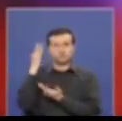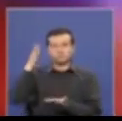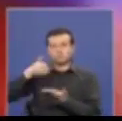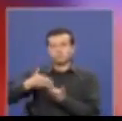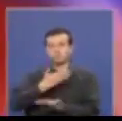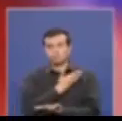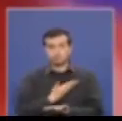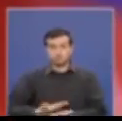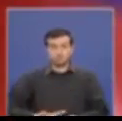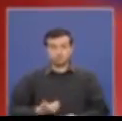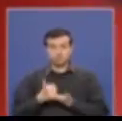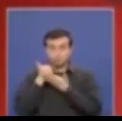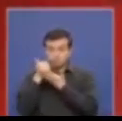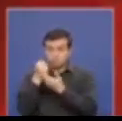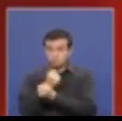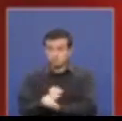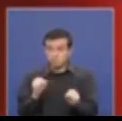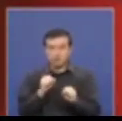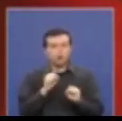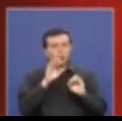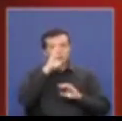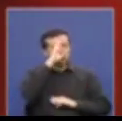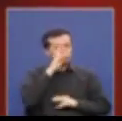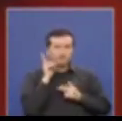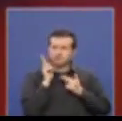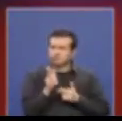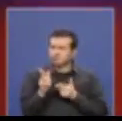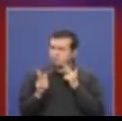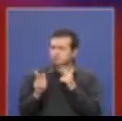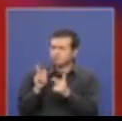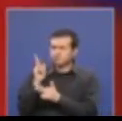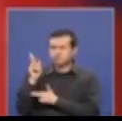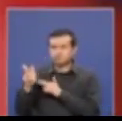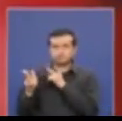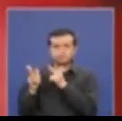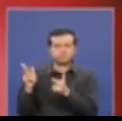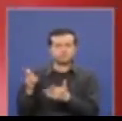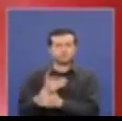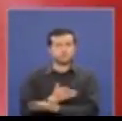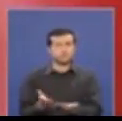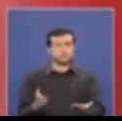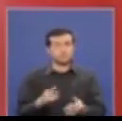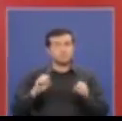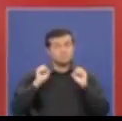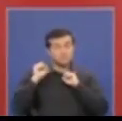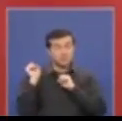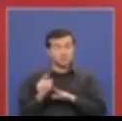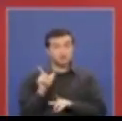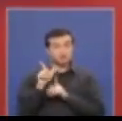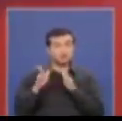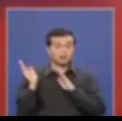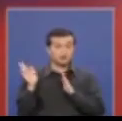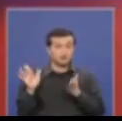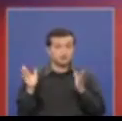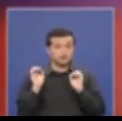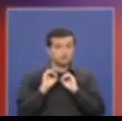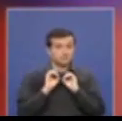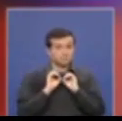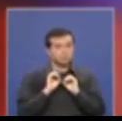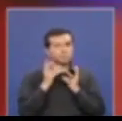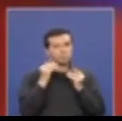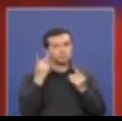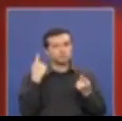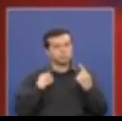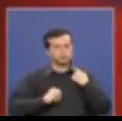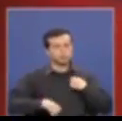leales, los reciben a balazo por parte de esos policías insubordinados. Y por milagro no hubo más bajas, pero sí hubo muchísimos